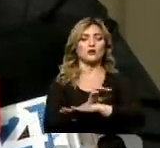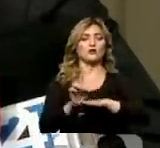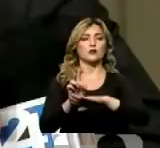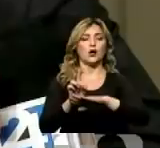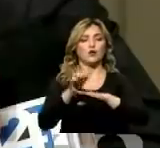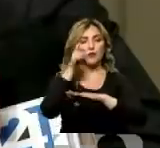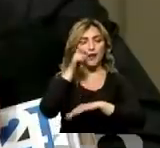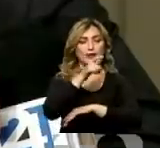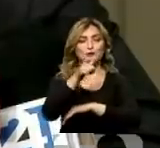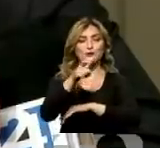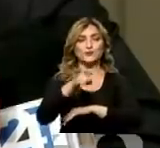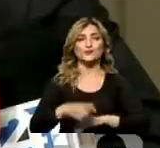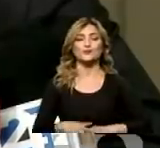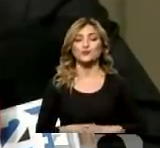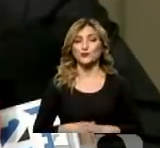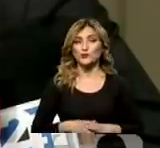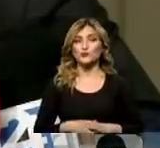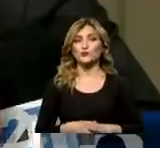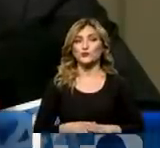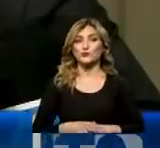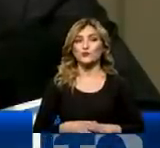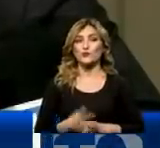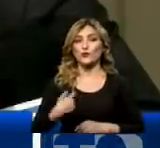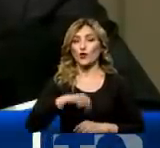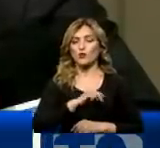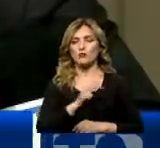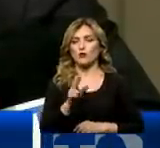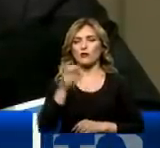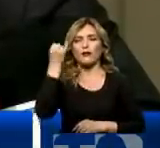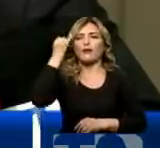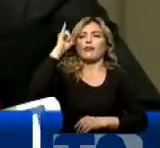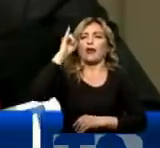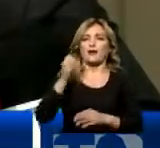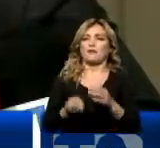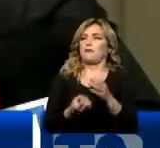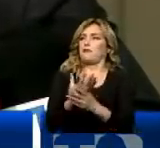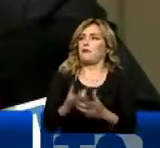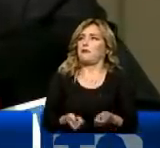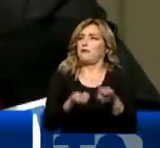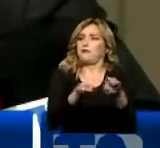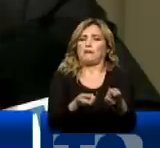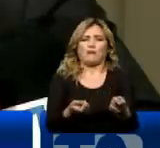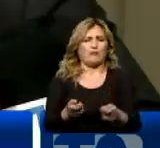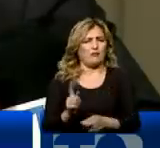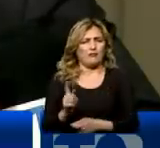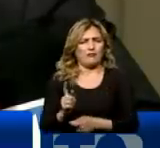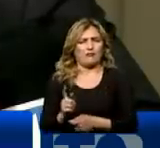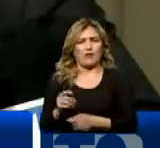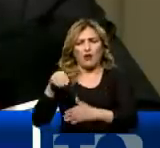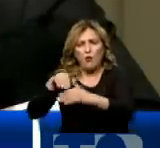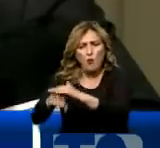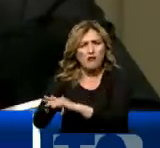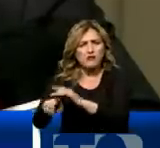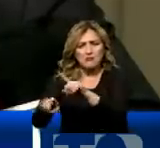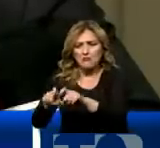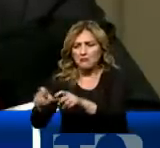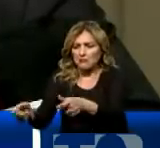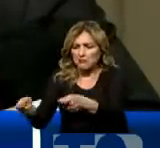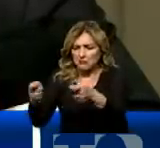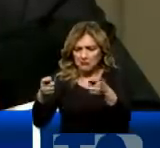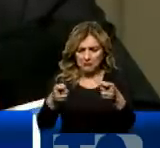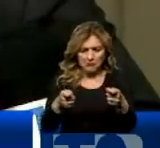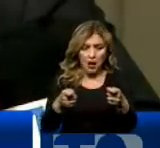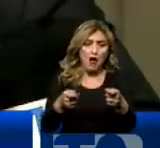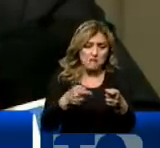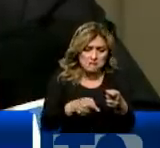de Fiscalización. Nosotros no podemos inventarnos documentos, sino en base a los documentos que se encontró en fiscalización, se entregó